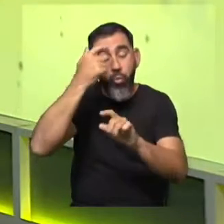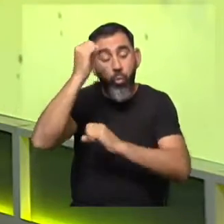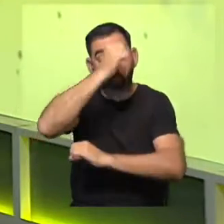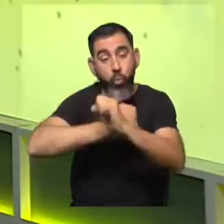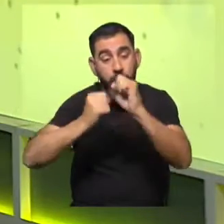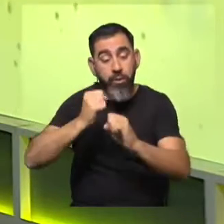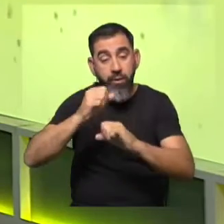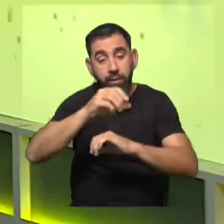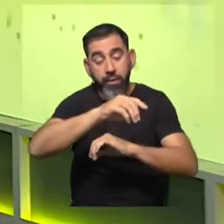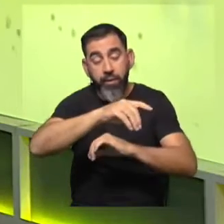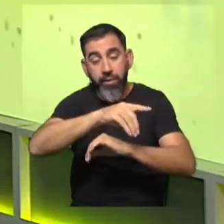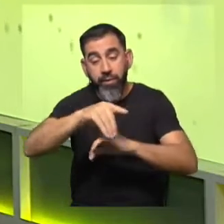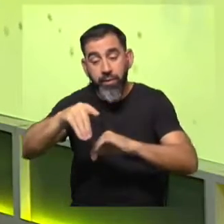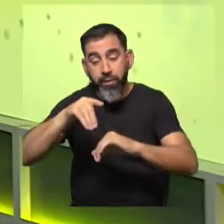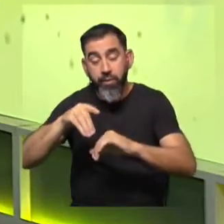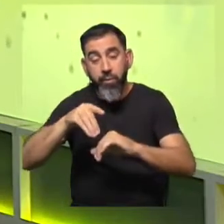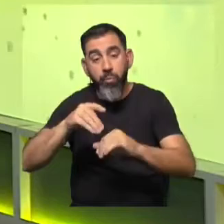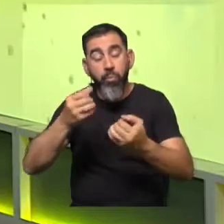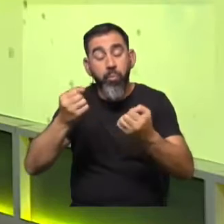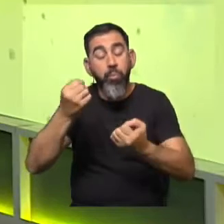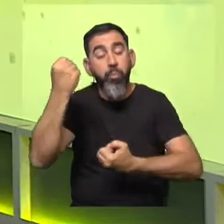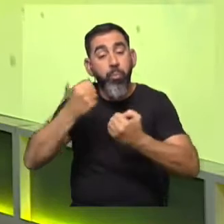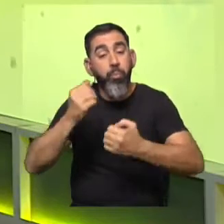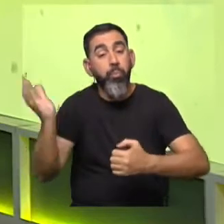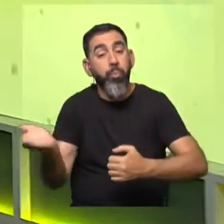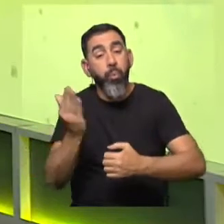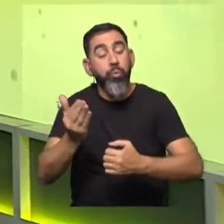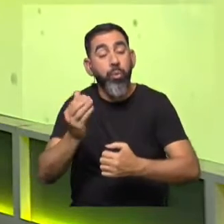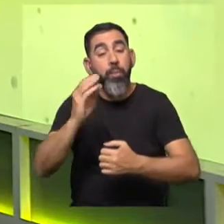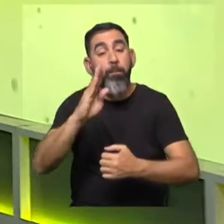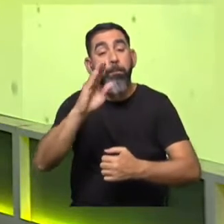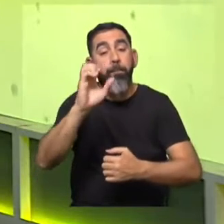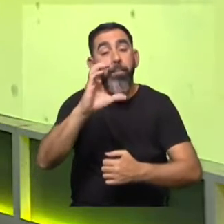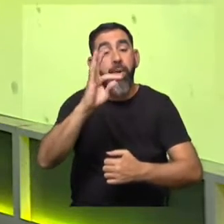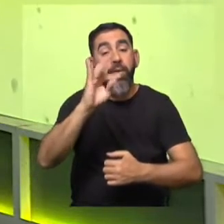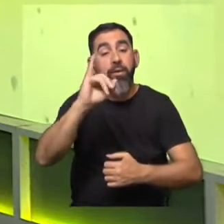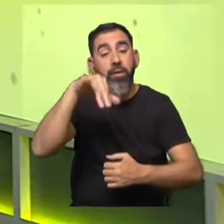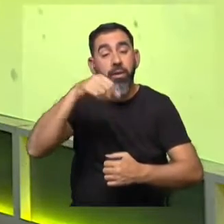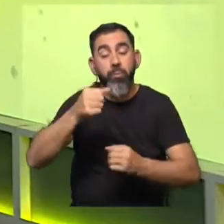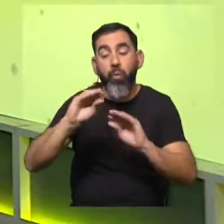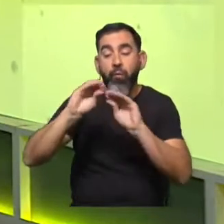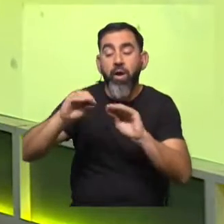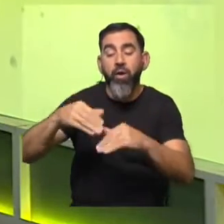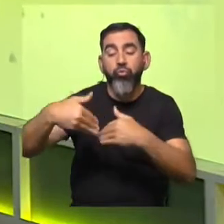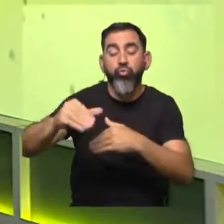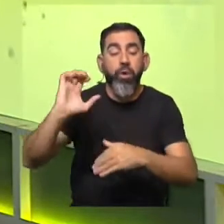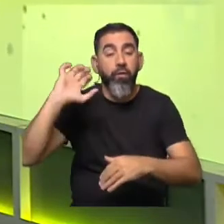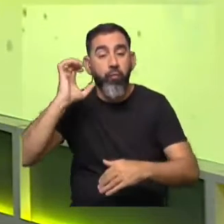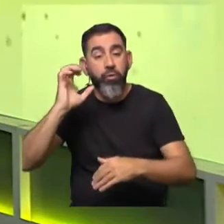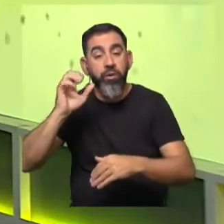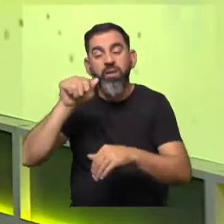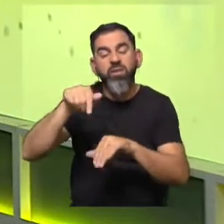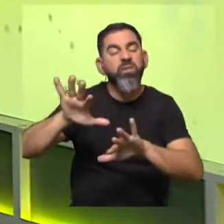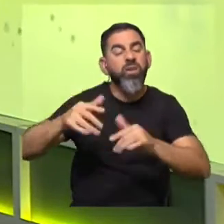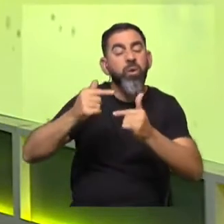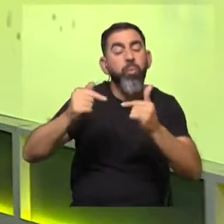el diseño de una planta de producción de pectina a partir de desechos de la industria citrícola. La pectina es un